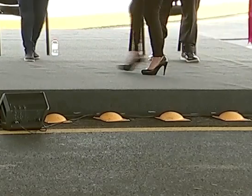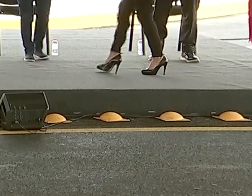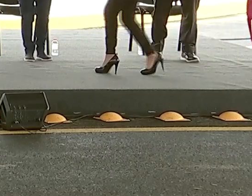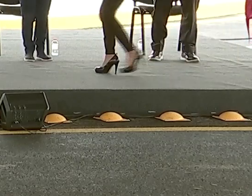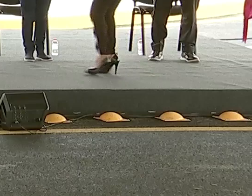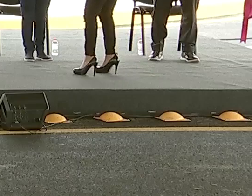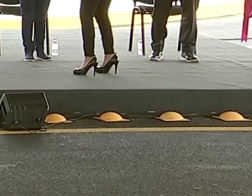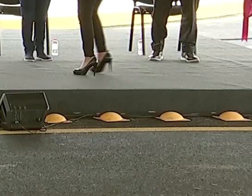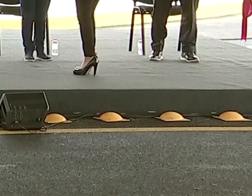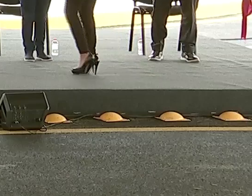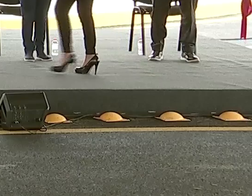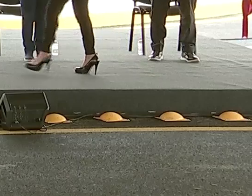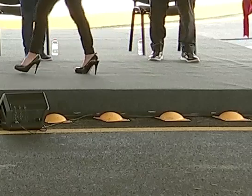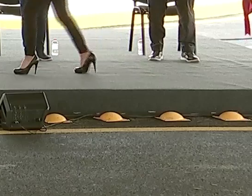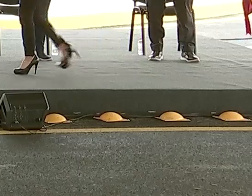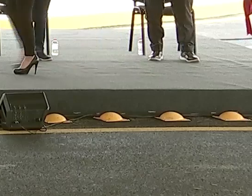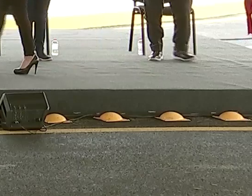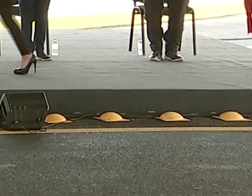Gracias.